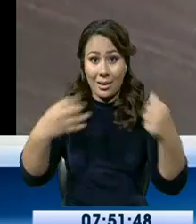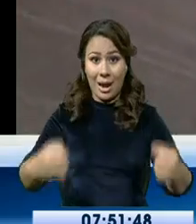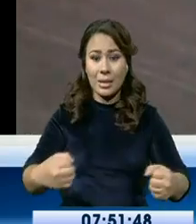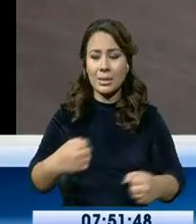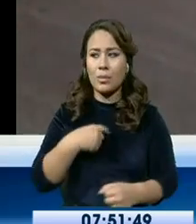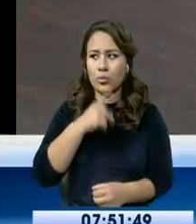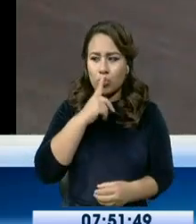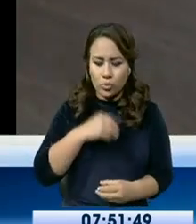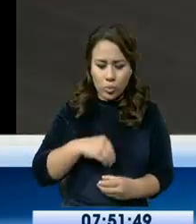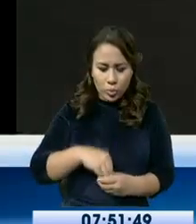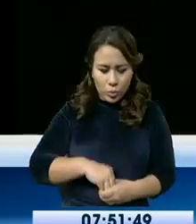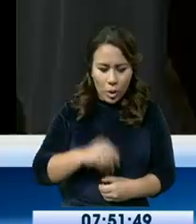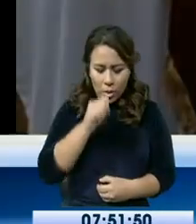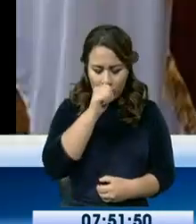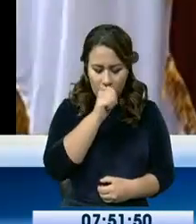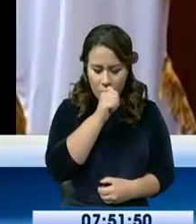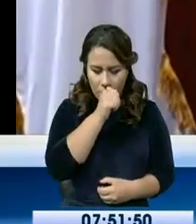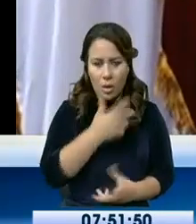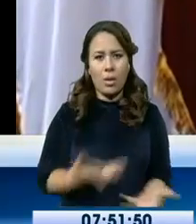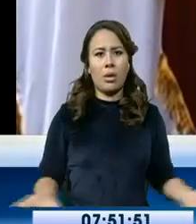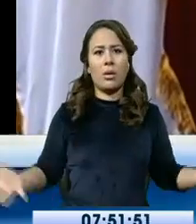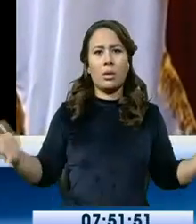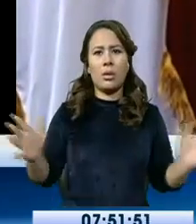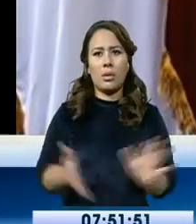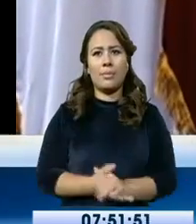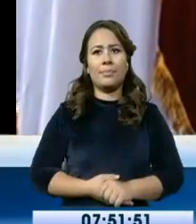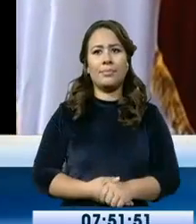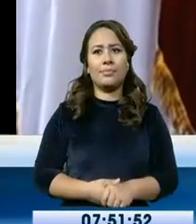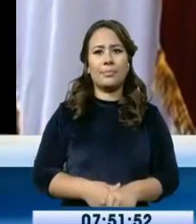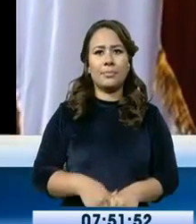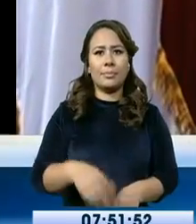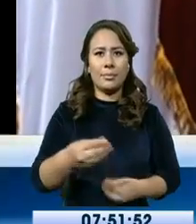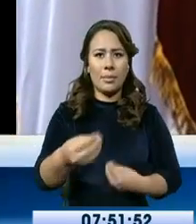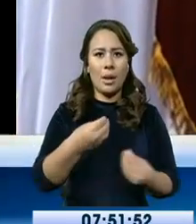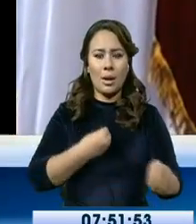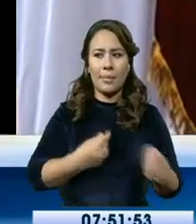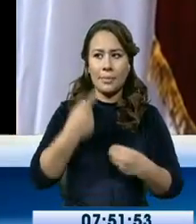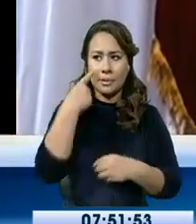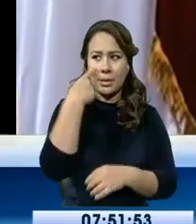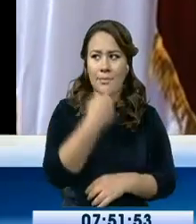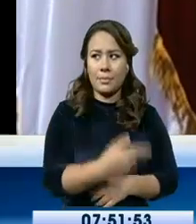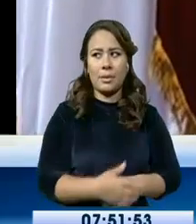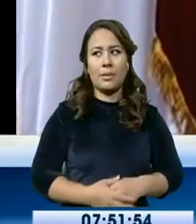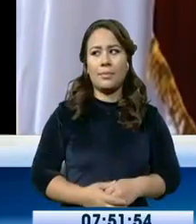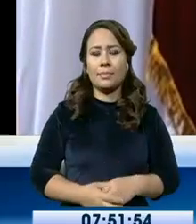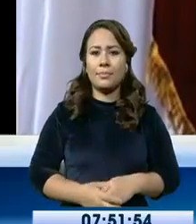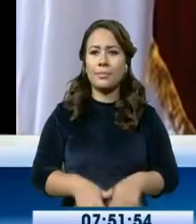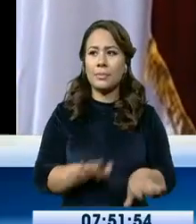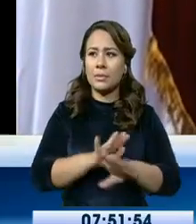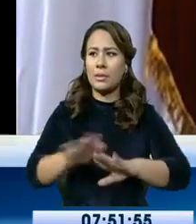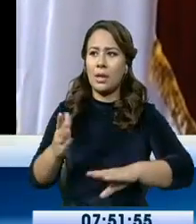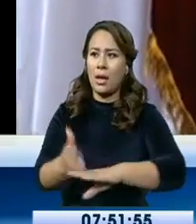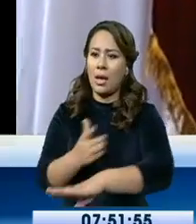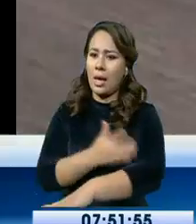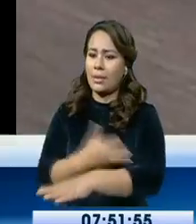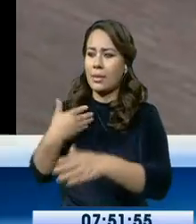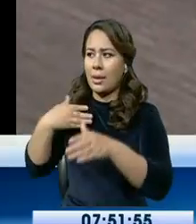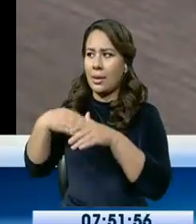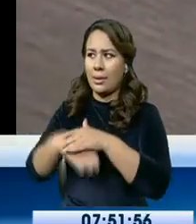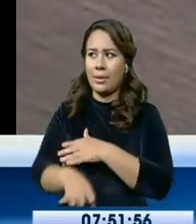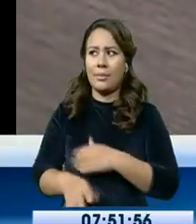el horario de visitas. En los filtros del Centro de Privación de Libertad hay una ciudadana que habría ingresado dentro de sus partes